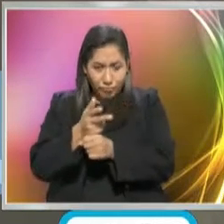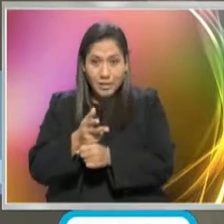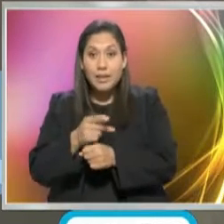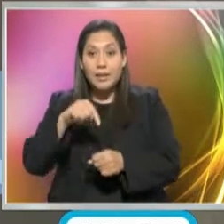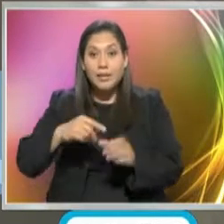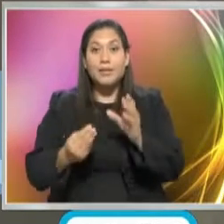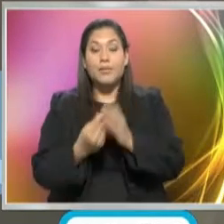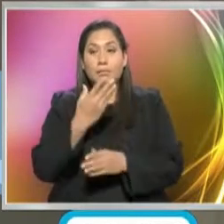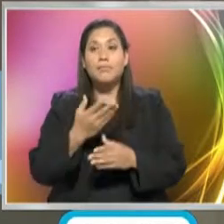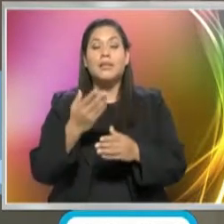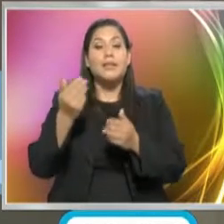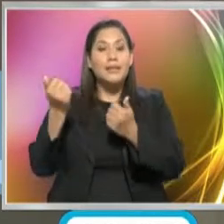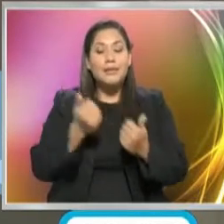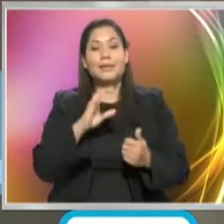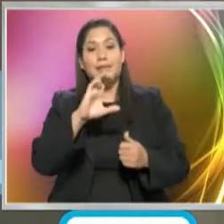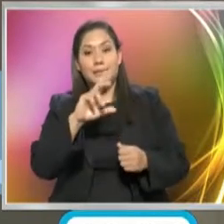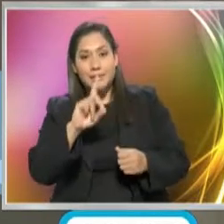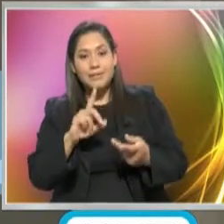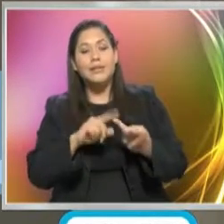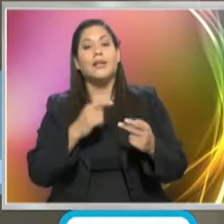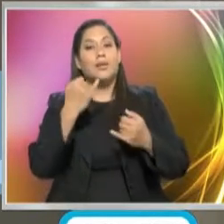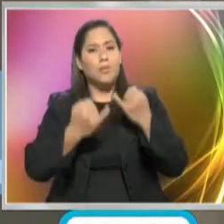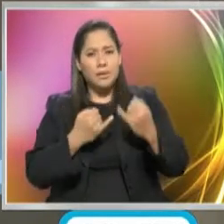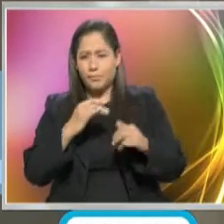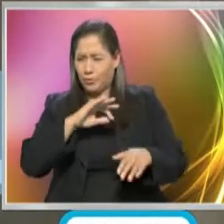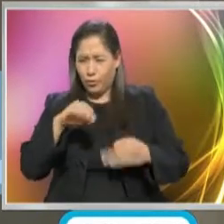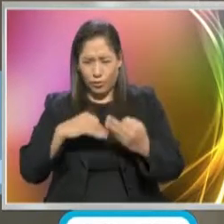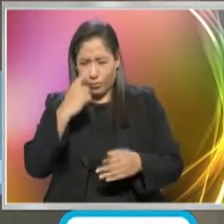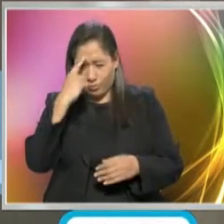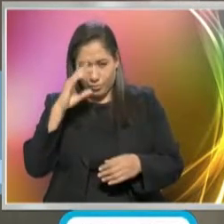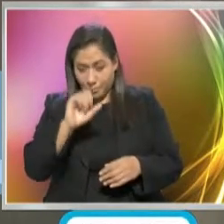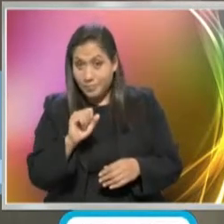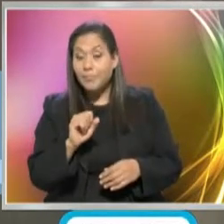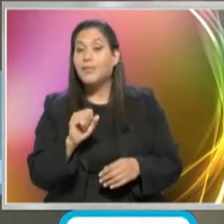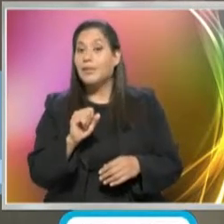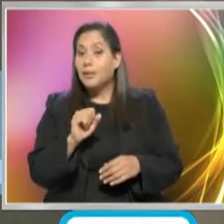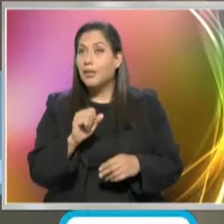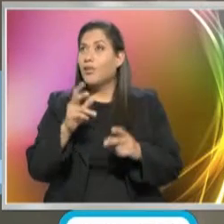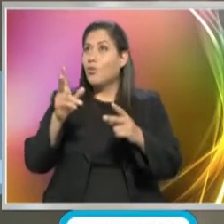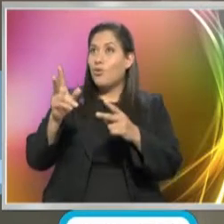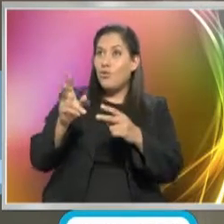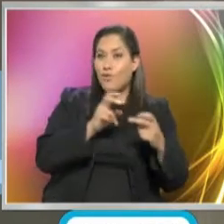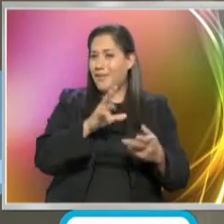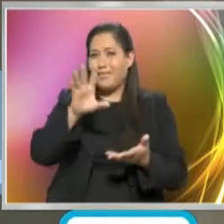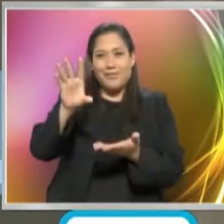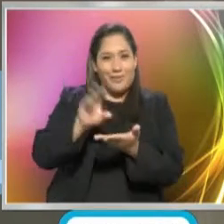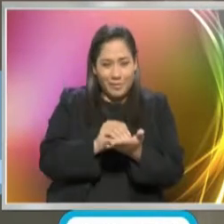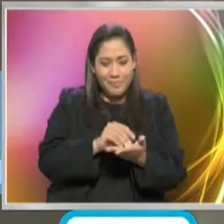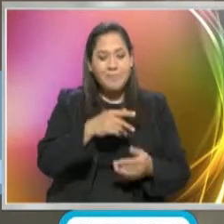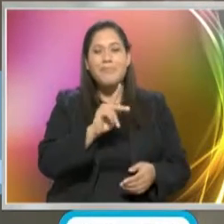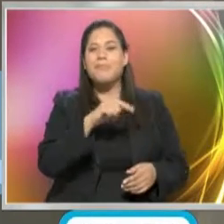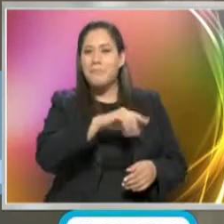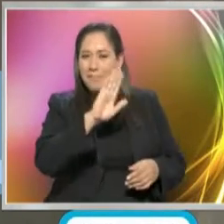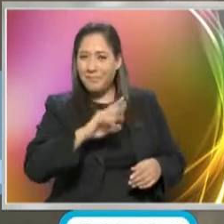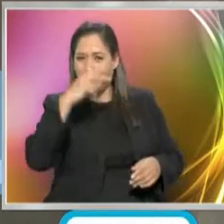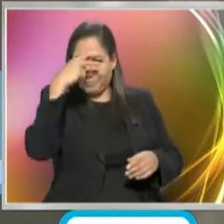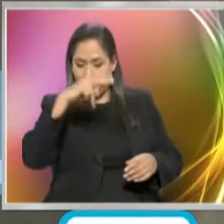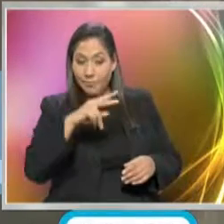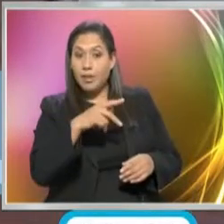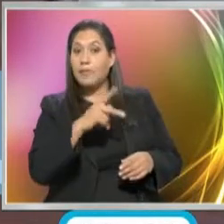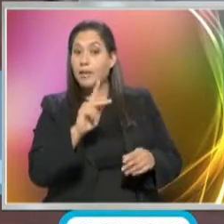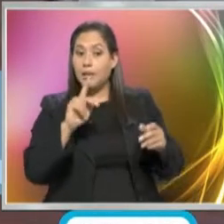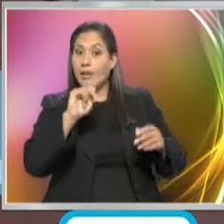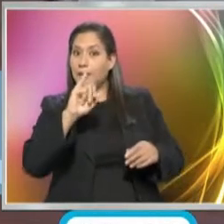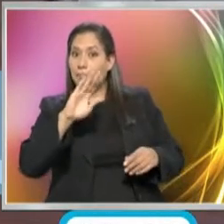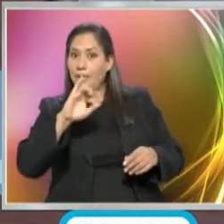llegaron los discos, el juego. Y entonces todo el concepto fue totalmente robado y copiado al estilo mexicano. Pero Timbiriche fue